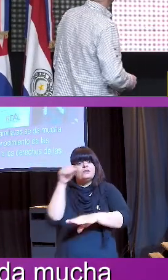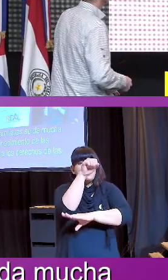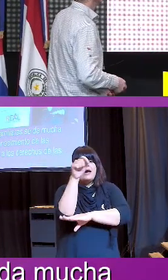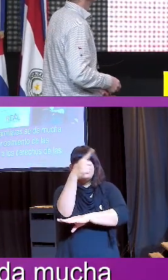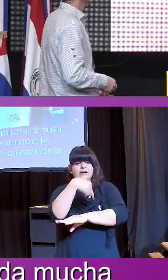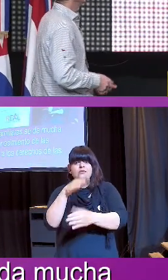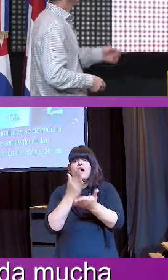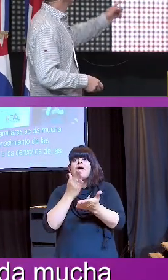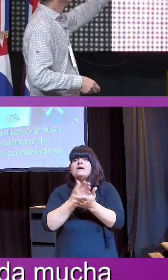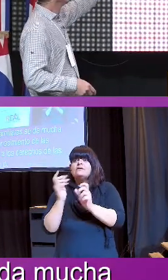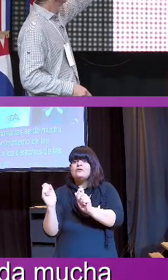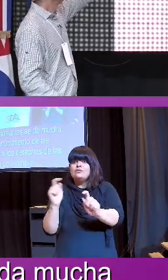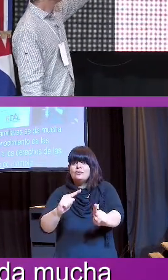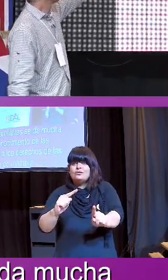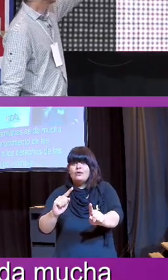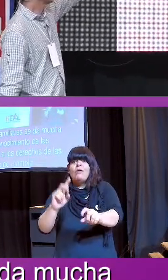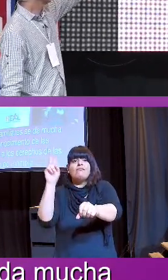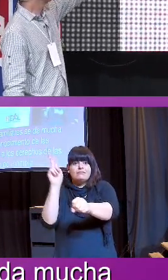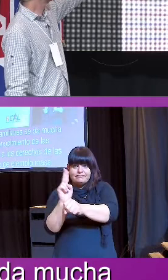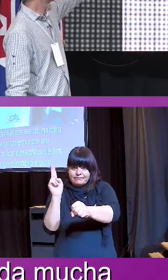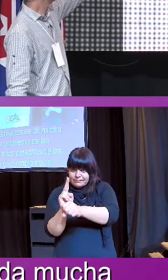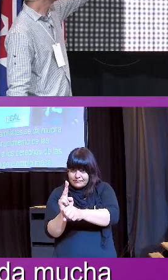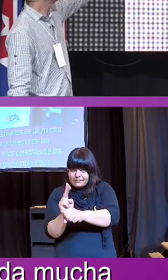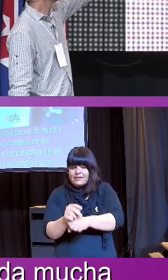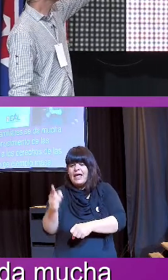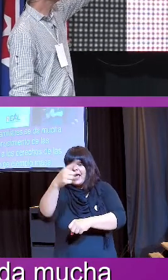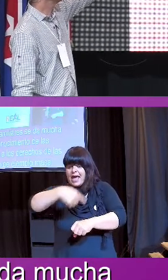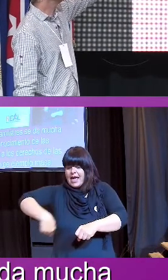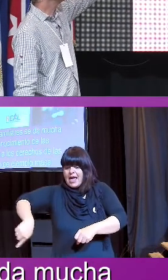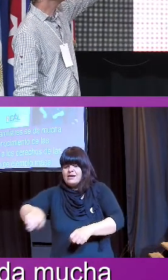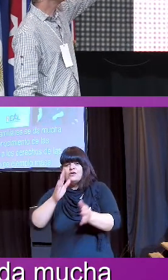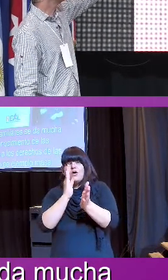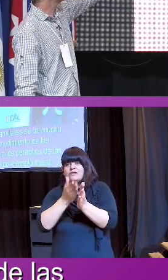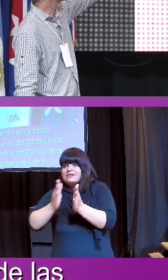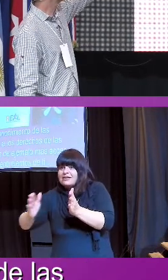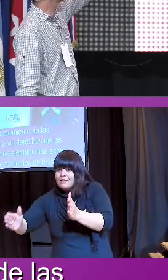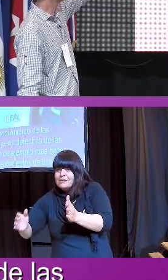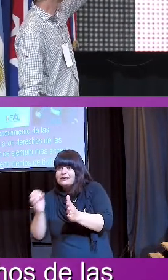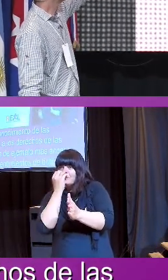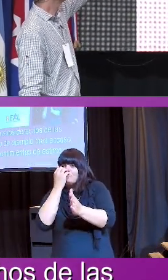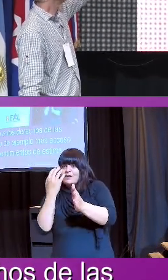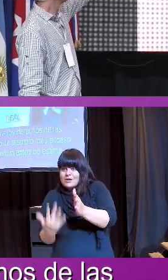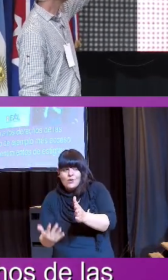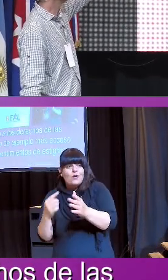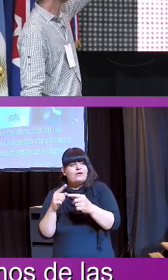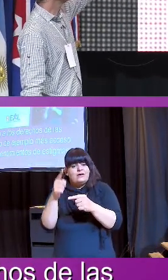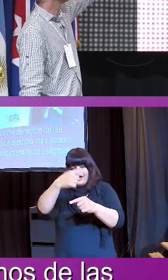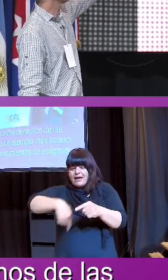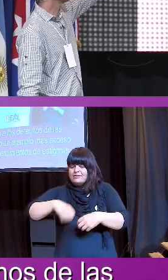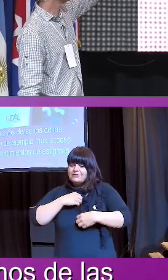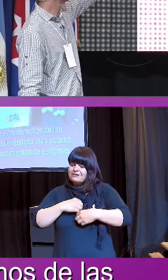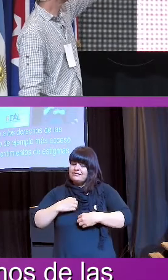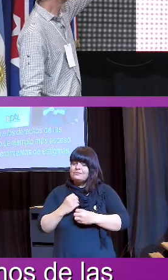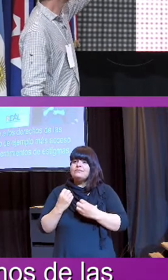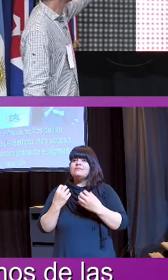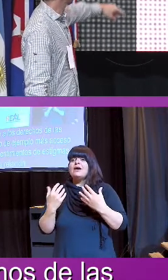bueno, solo a modo de ejemplo, más acceso a servicios y tratamientos, menos sentimientos de estigma, más autoeficacia, más satisfacción por la